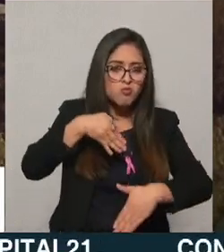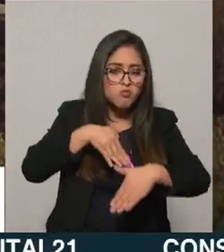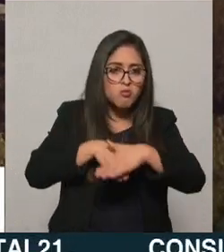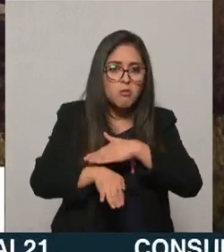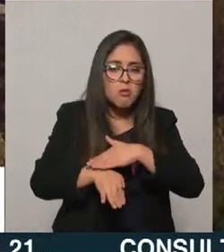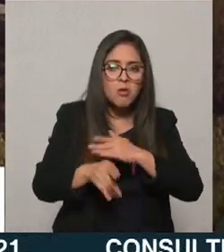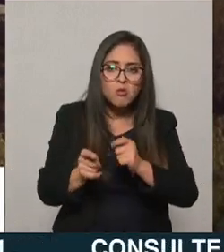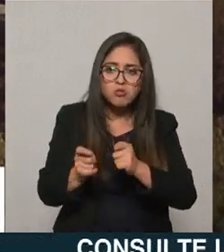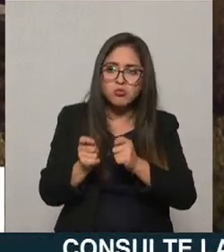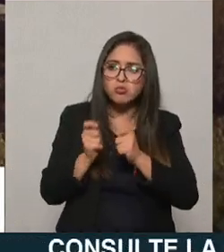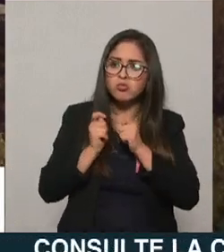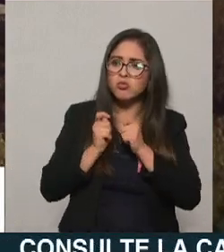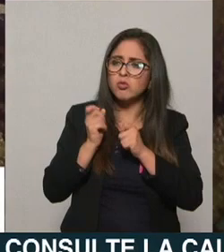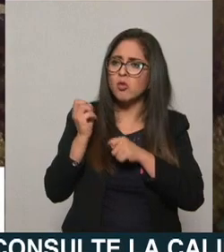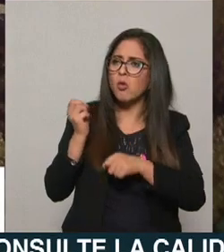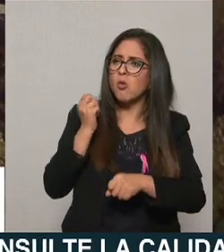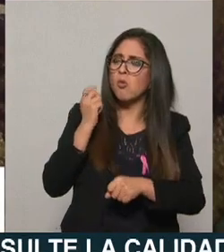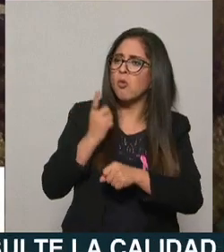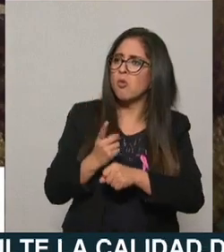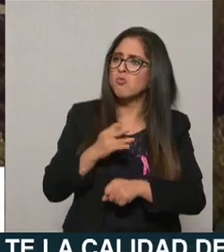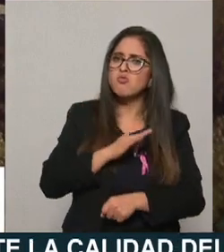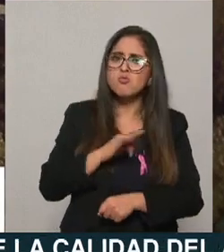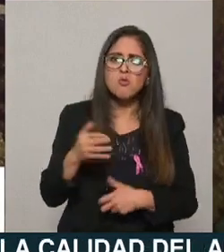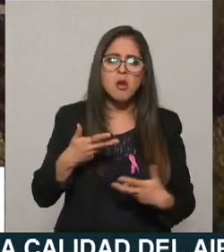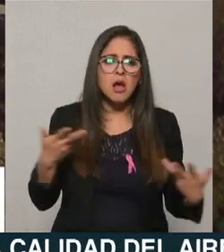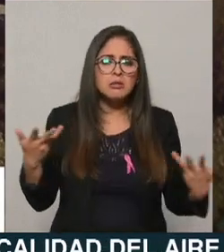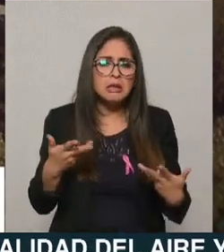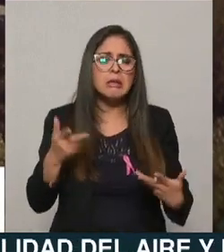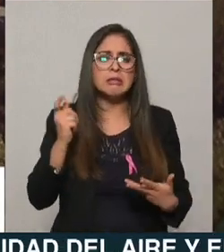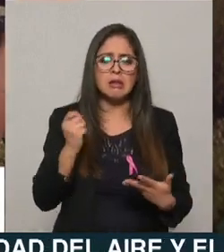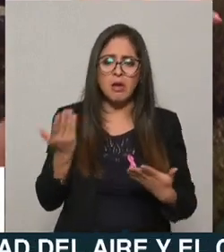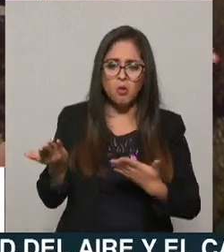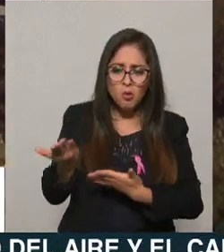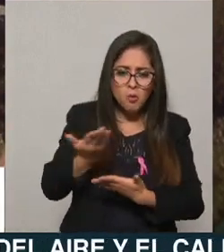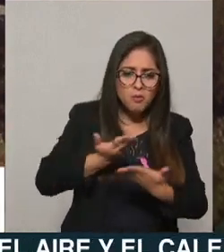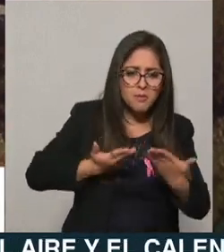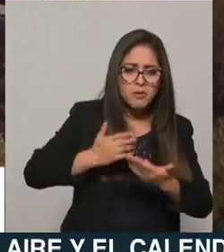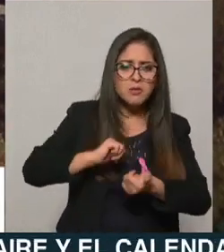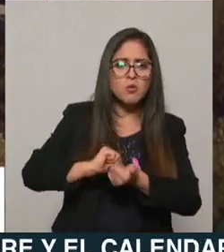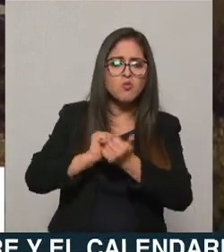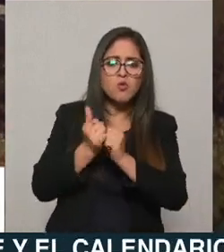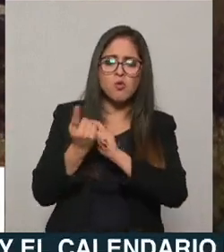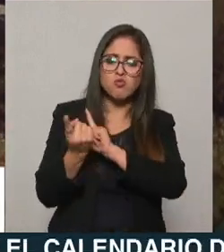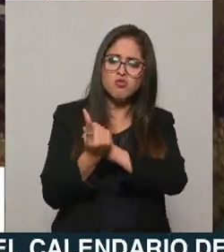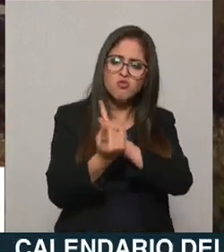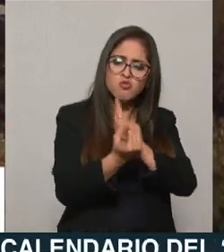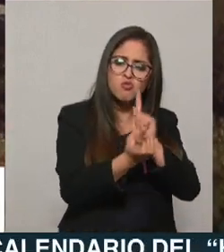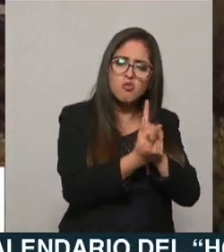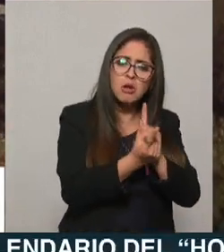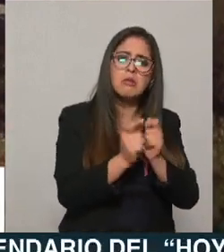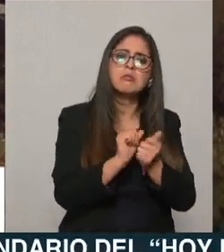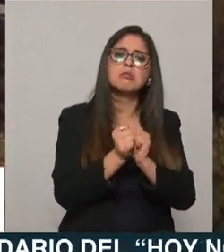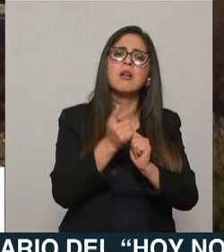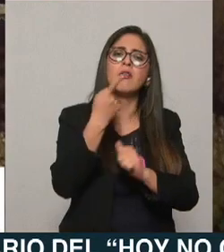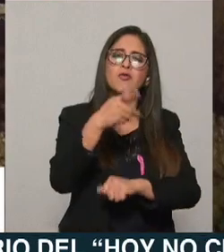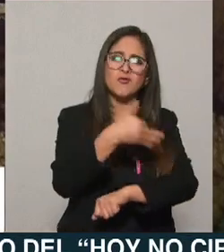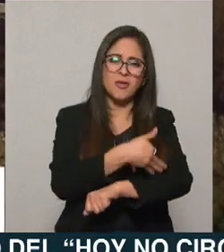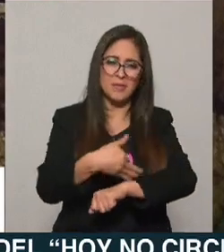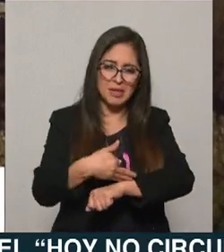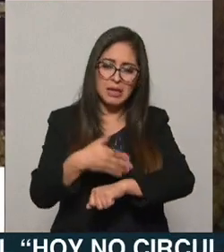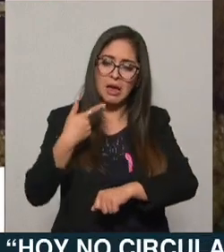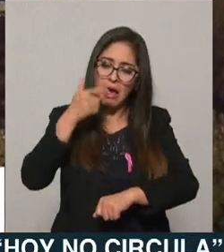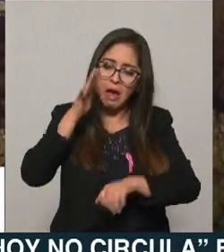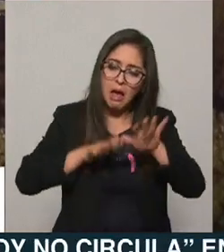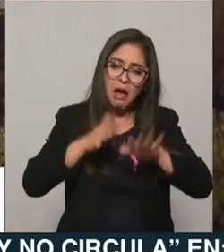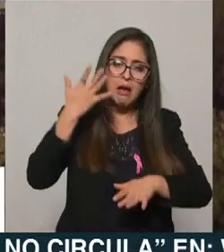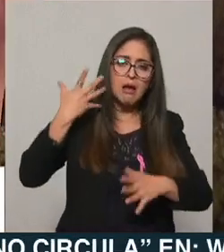en esta comunión, en esta convivencia con esta familia que se va formando, porque además viajábamos mucho, okay, ¿no?